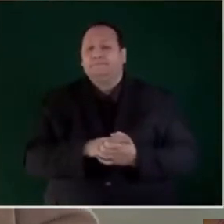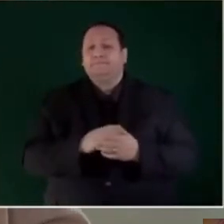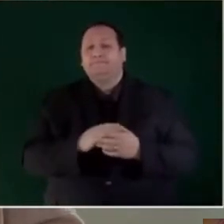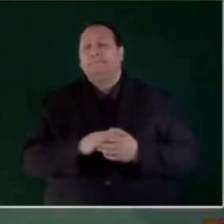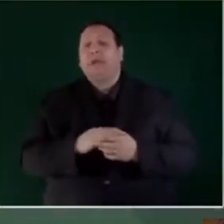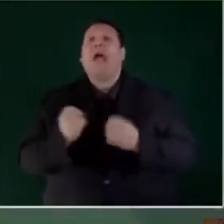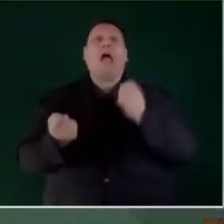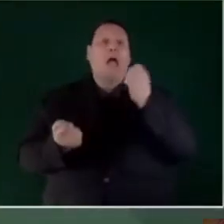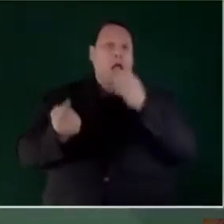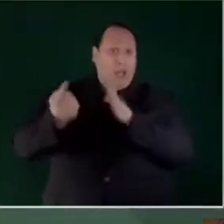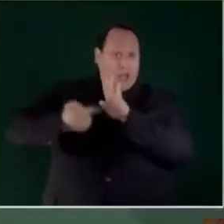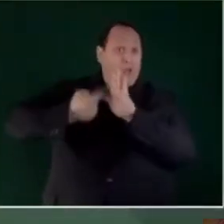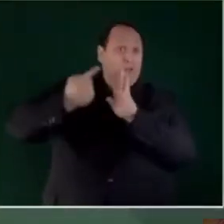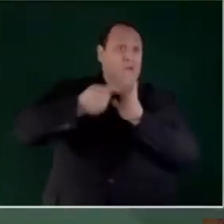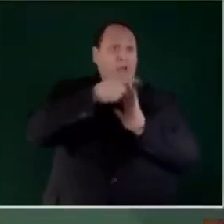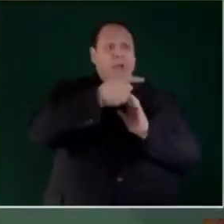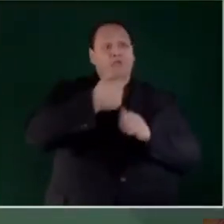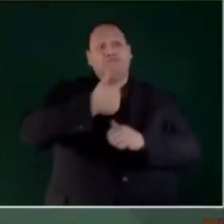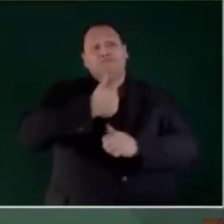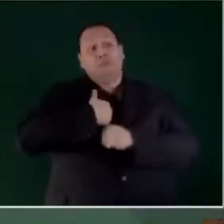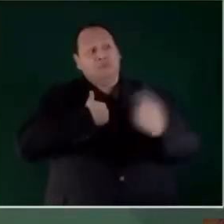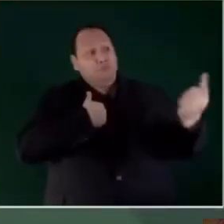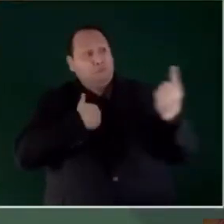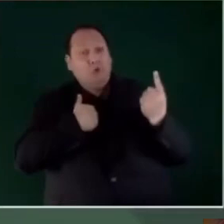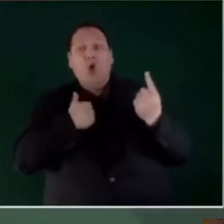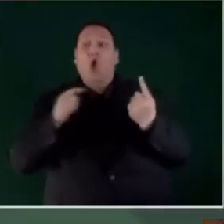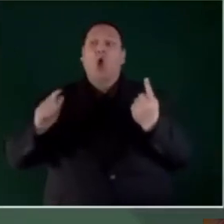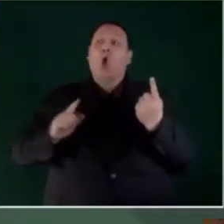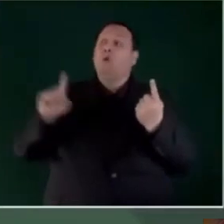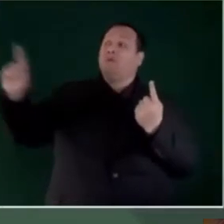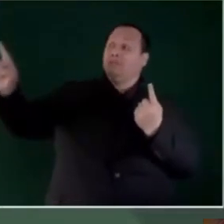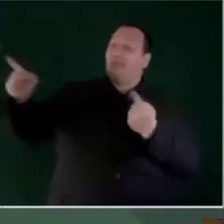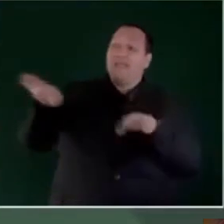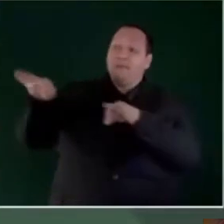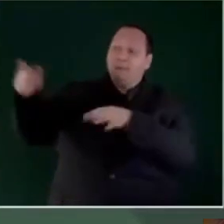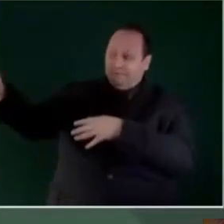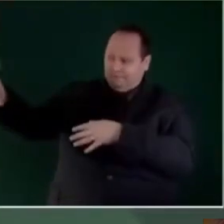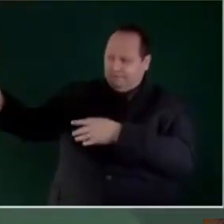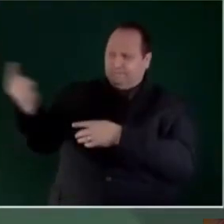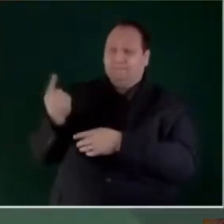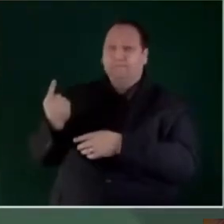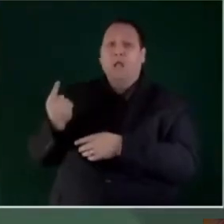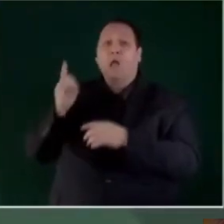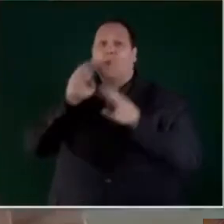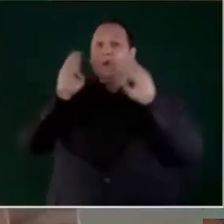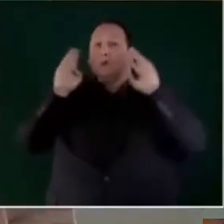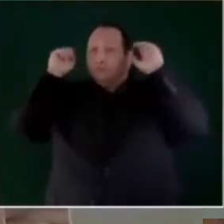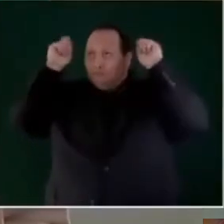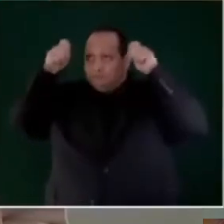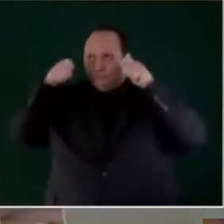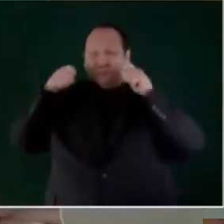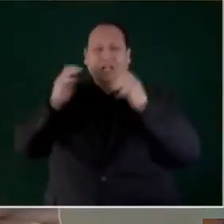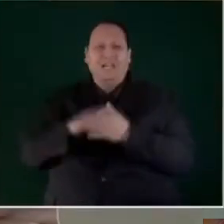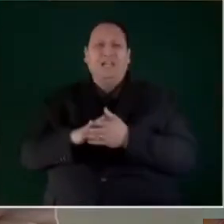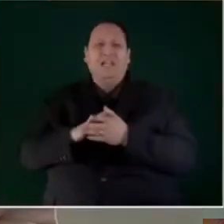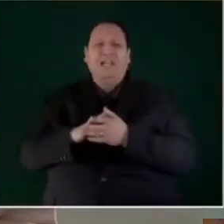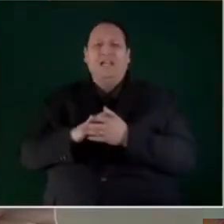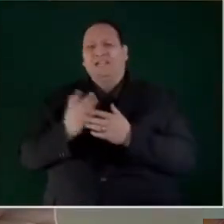En algunos casos eran militares, empleados del gobierno, las monjitas.